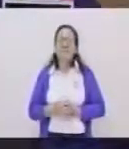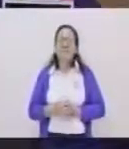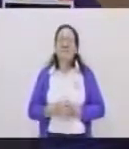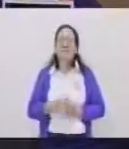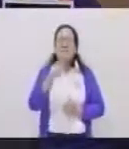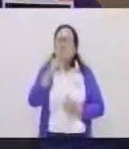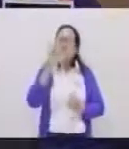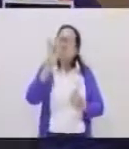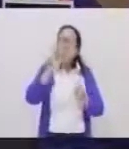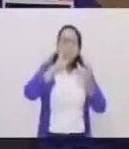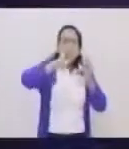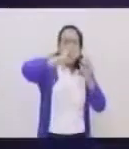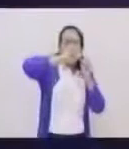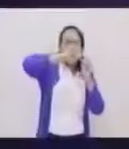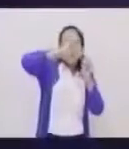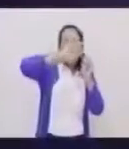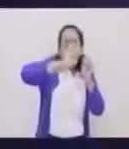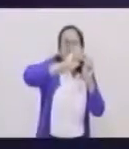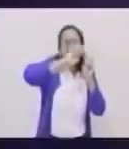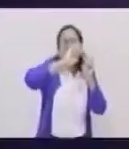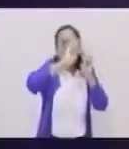Y tú vas pegando tu entorchado.